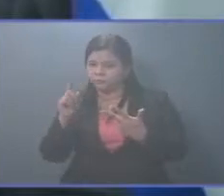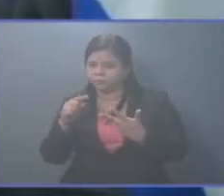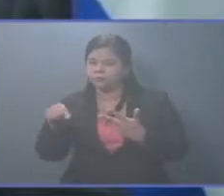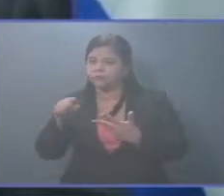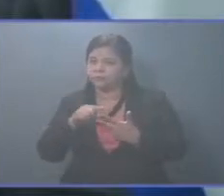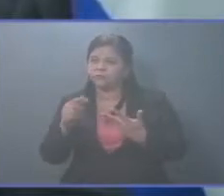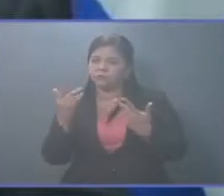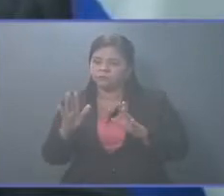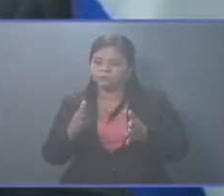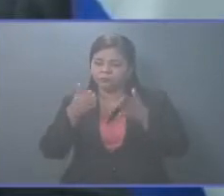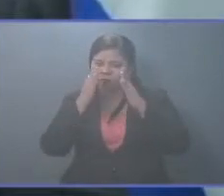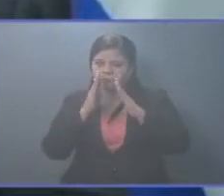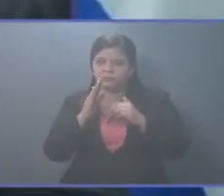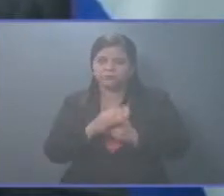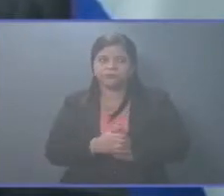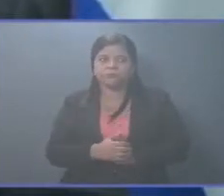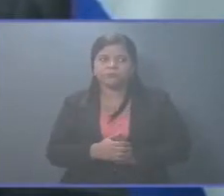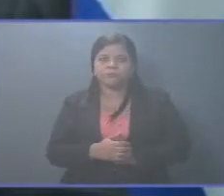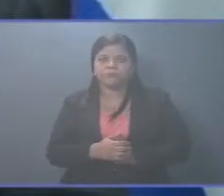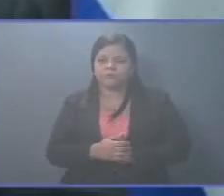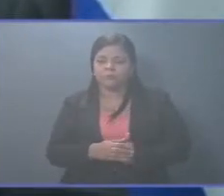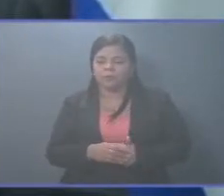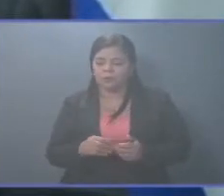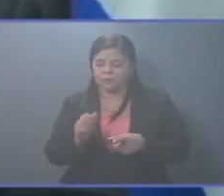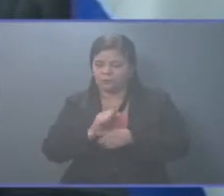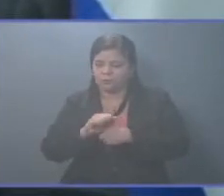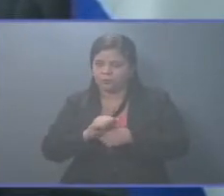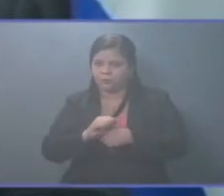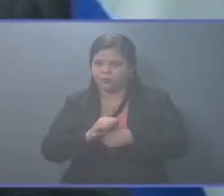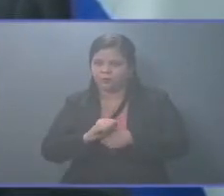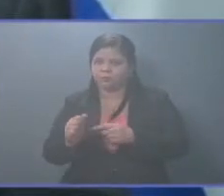tomado en cuenta en la praxis?